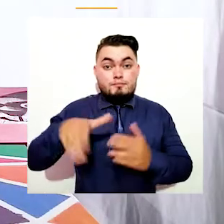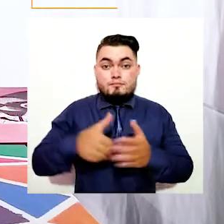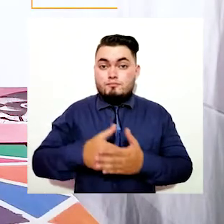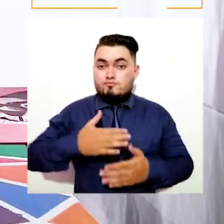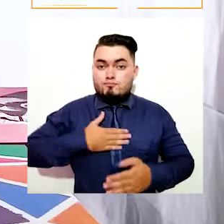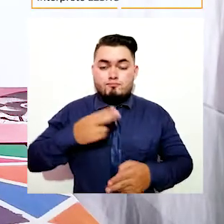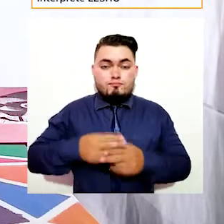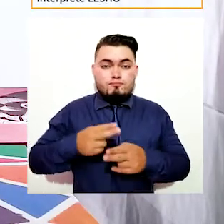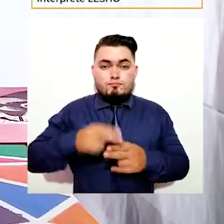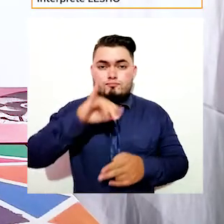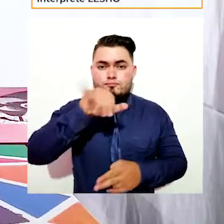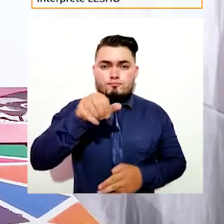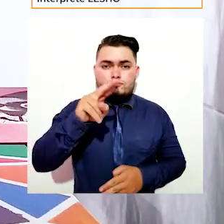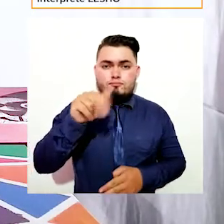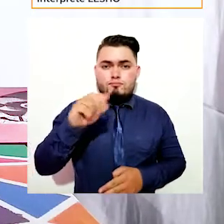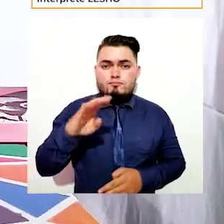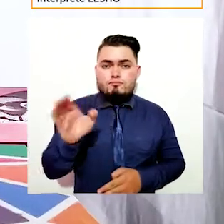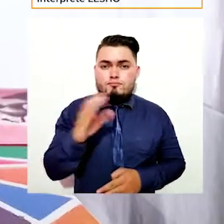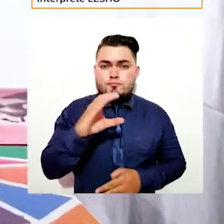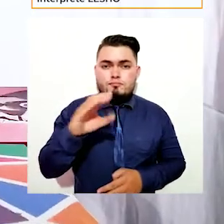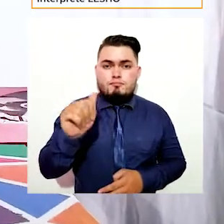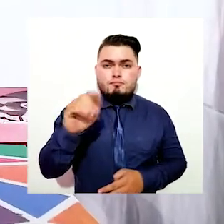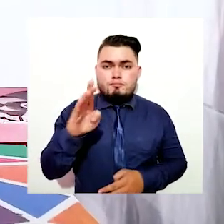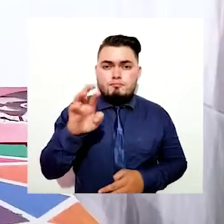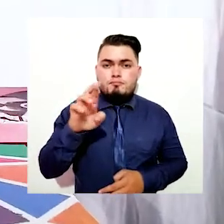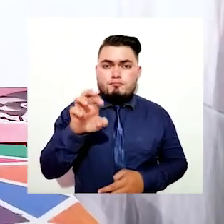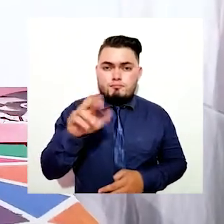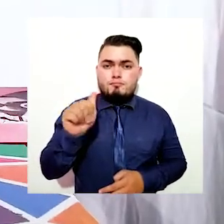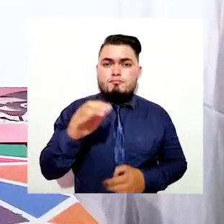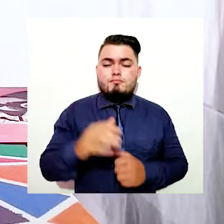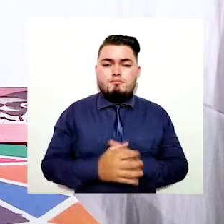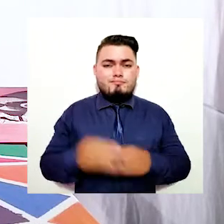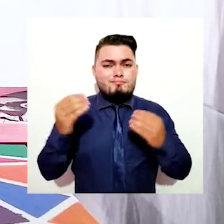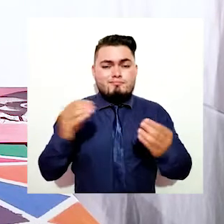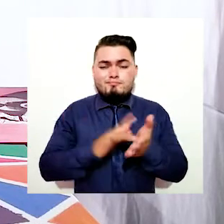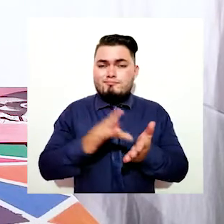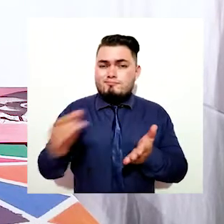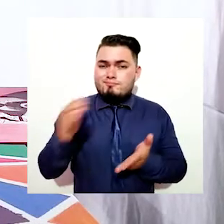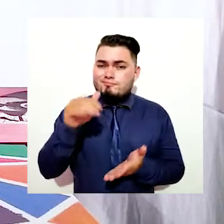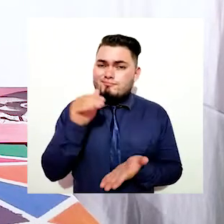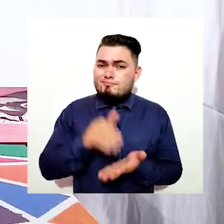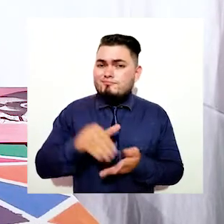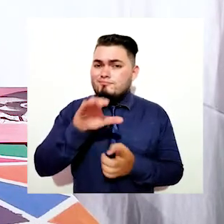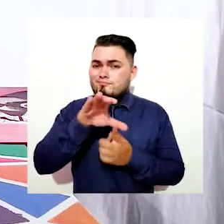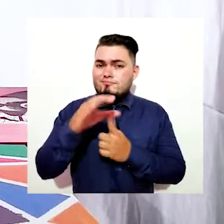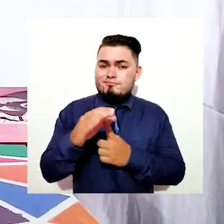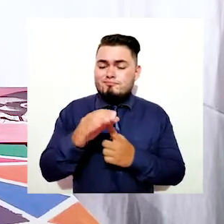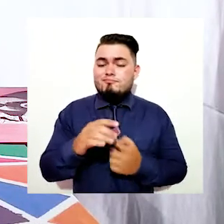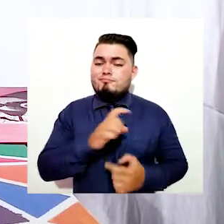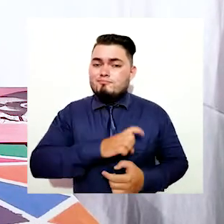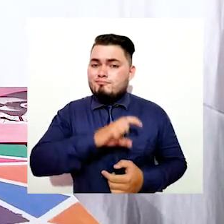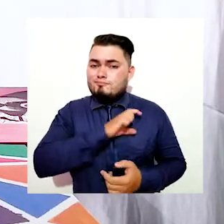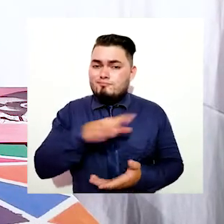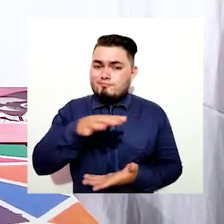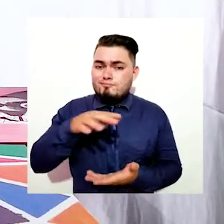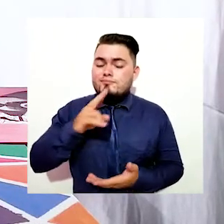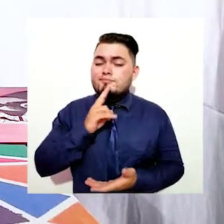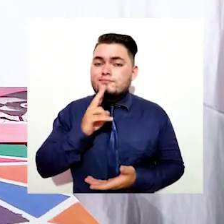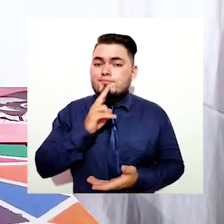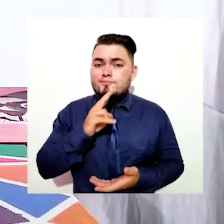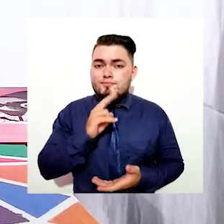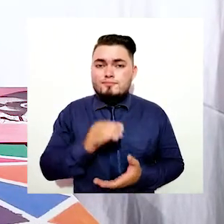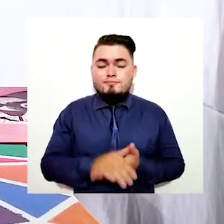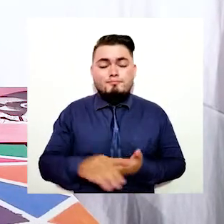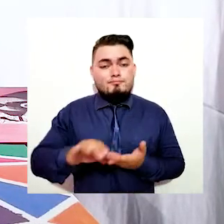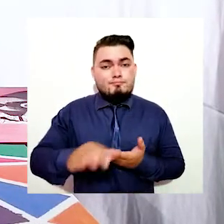Hola a todos, mi nombre es Juan Ángel Cabrera y estoy muy agradecido con el Centro Cultural de España por brindarme la oportunidad de traer a todos ustedes este taller de